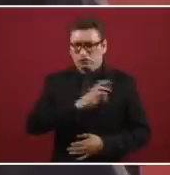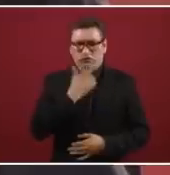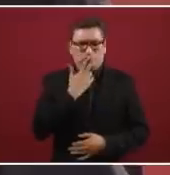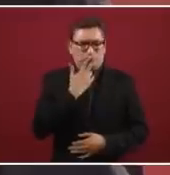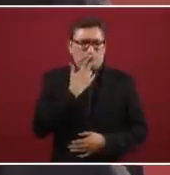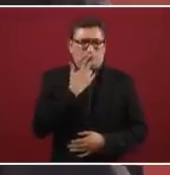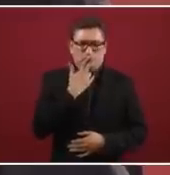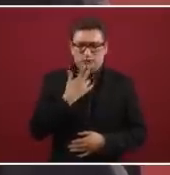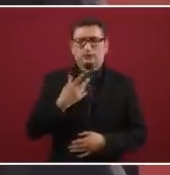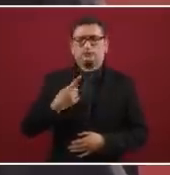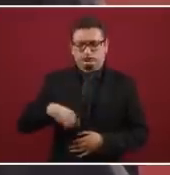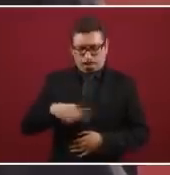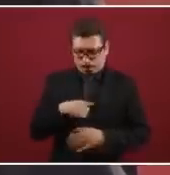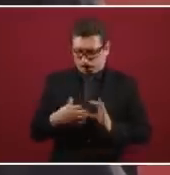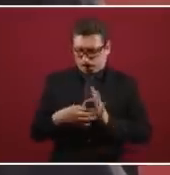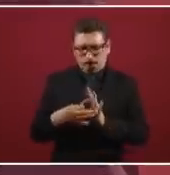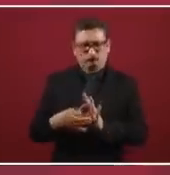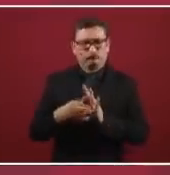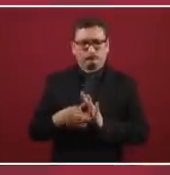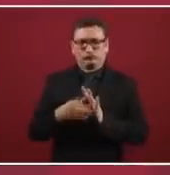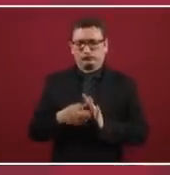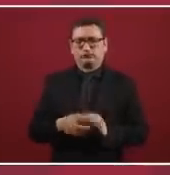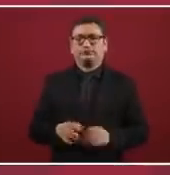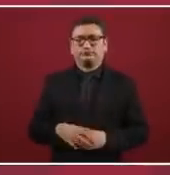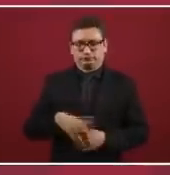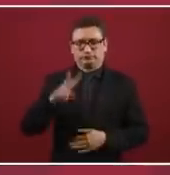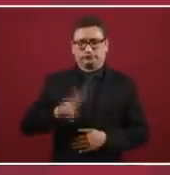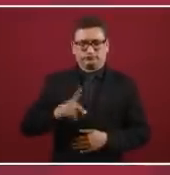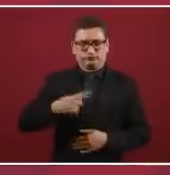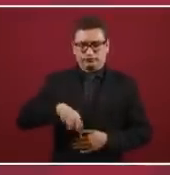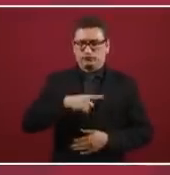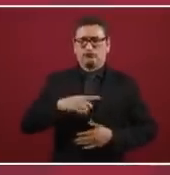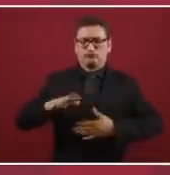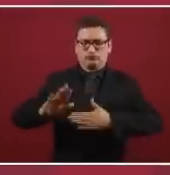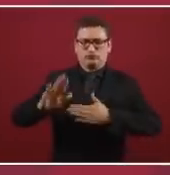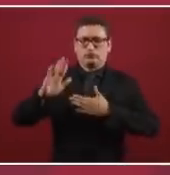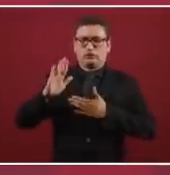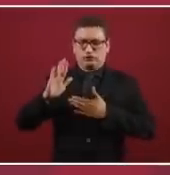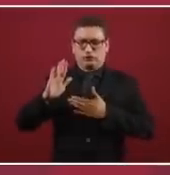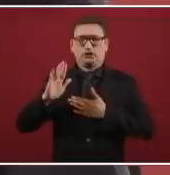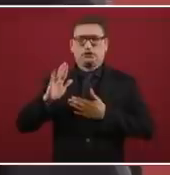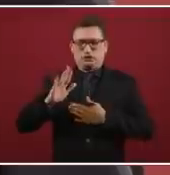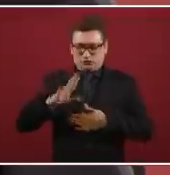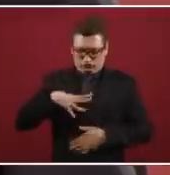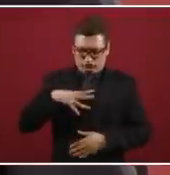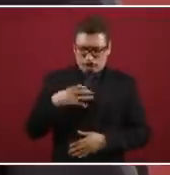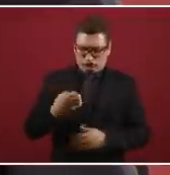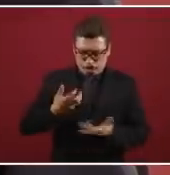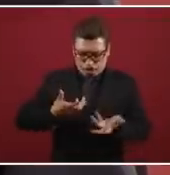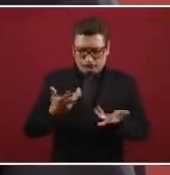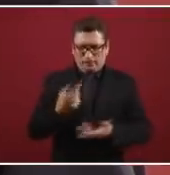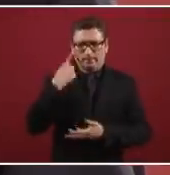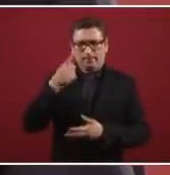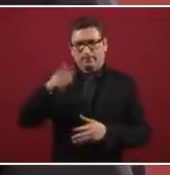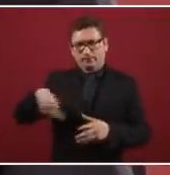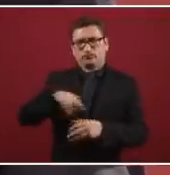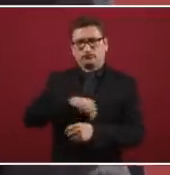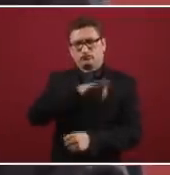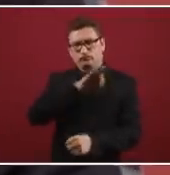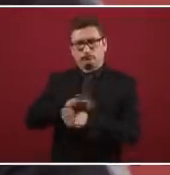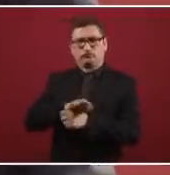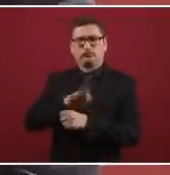nuestra solidaridad y el compromiso de protegerlos,